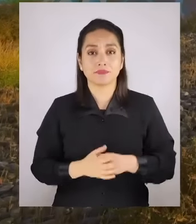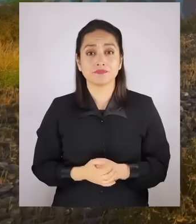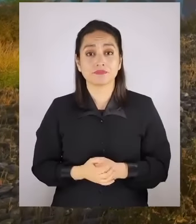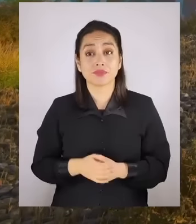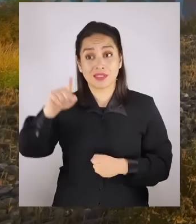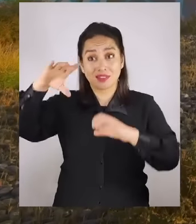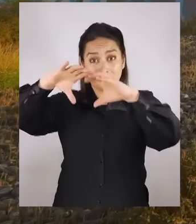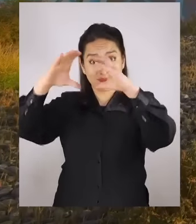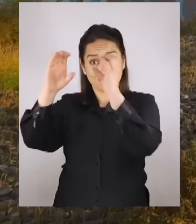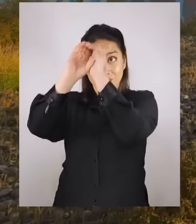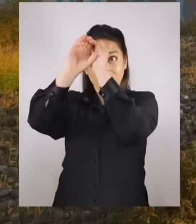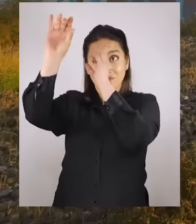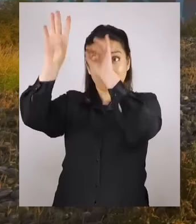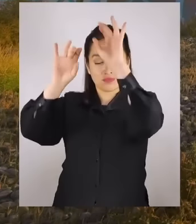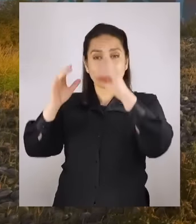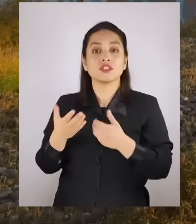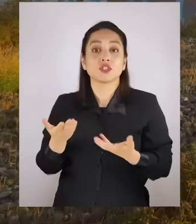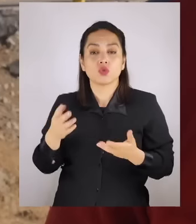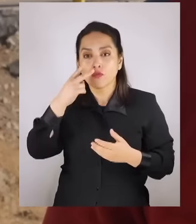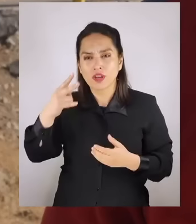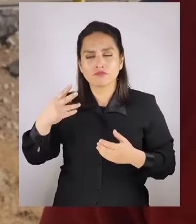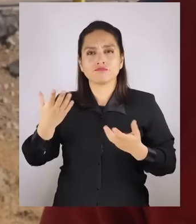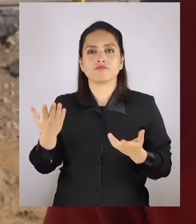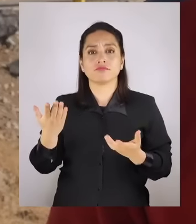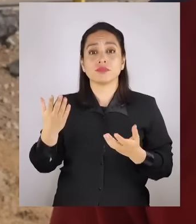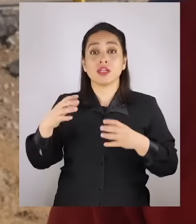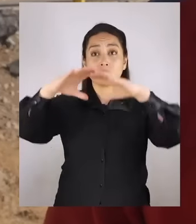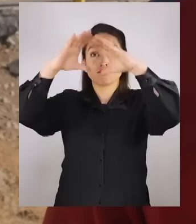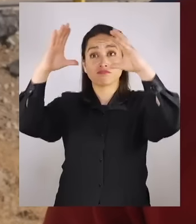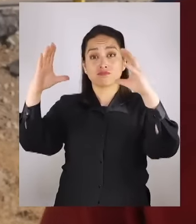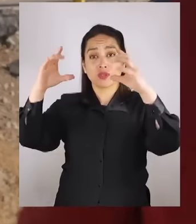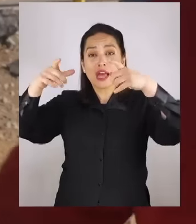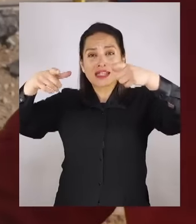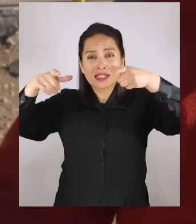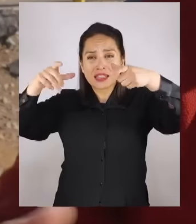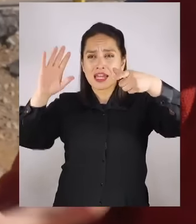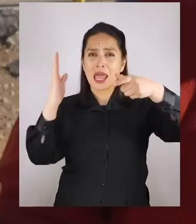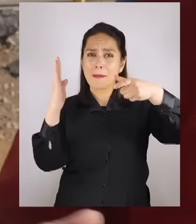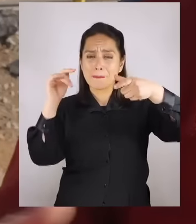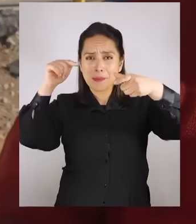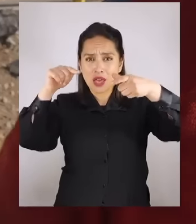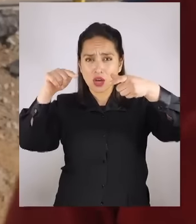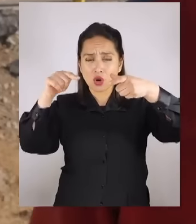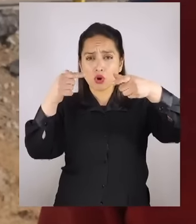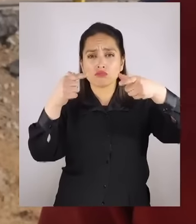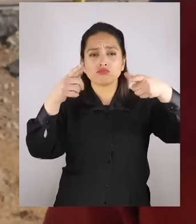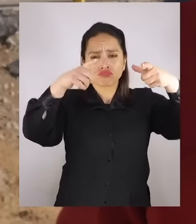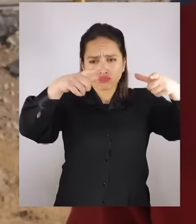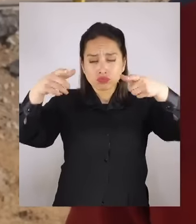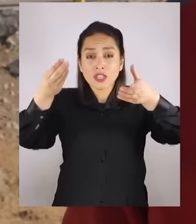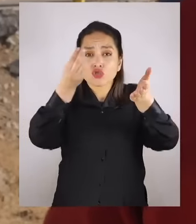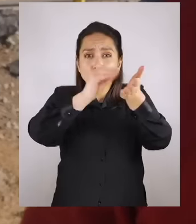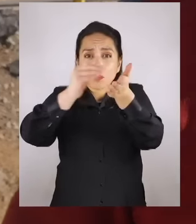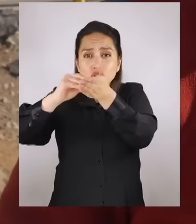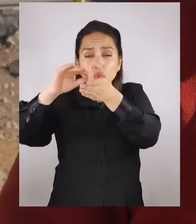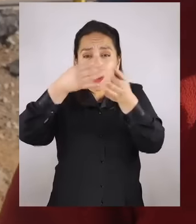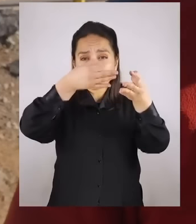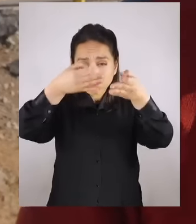Este observatorio, si tú mides la superficie de los espejos, y la suma, la superficie de los espejos, digamos,